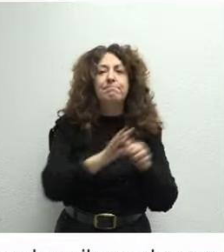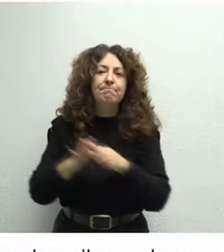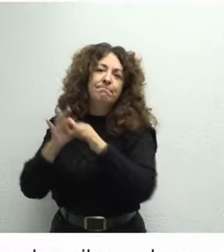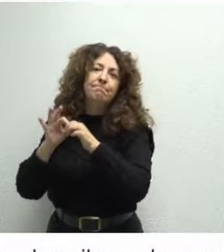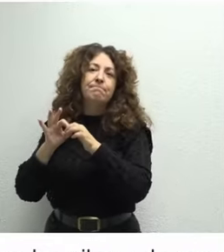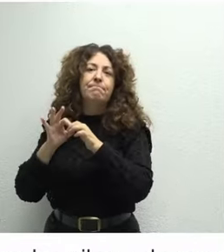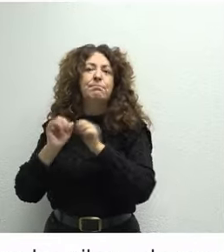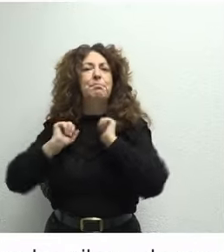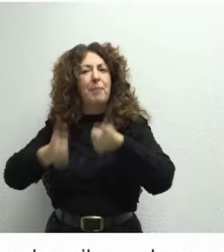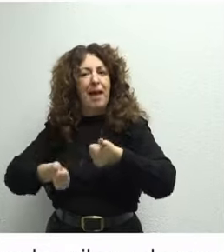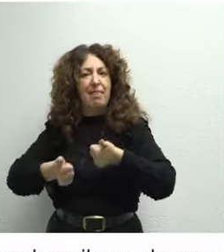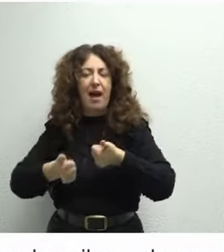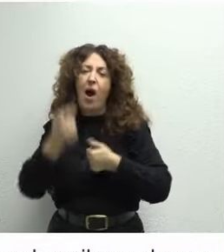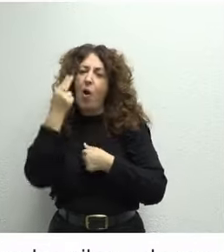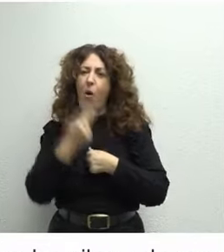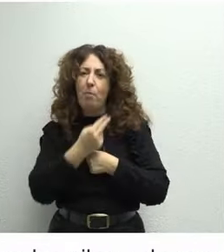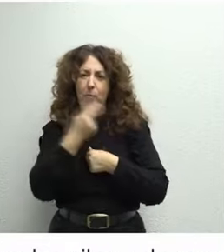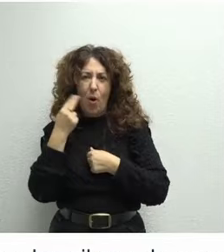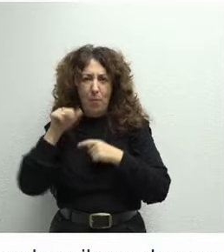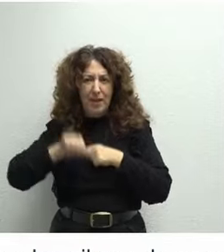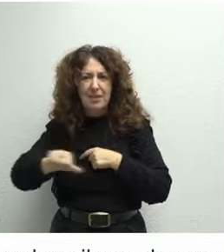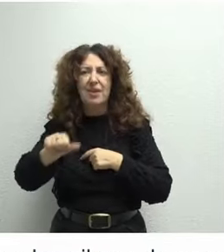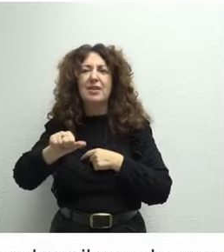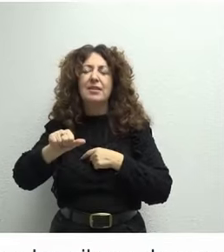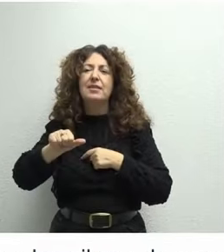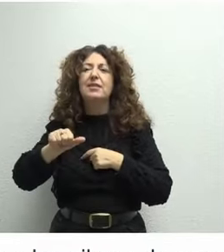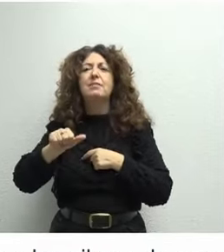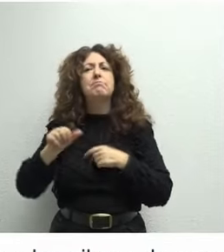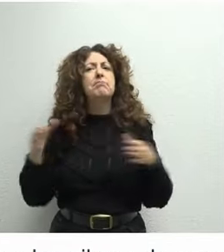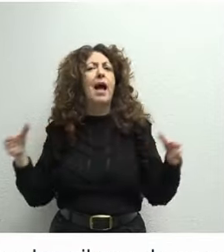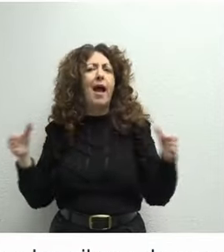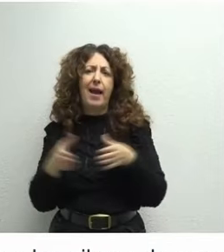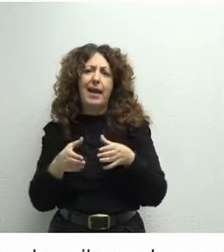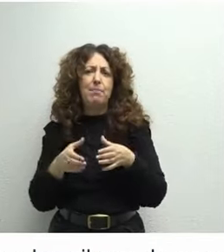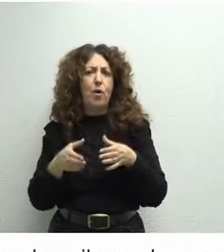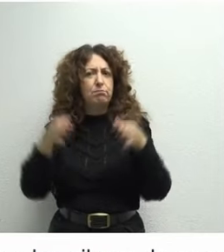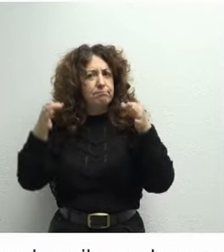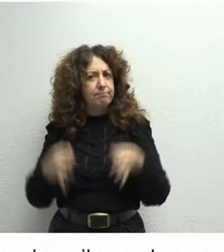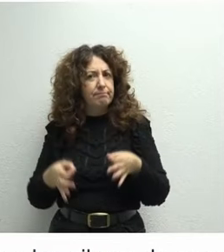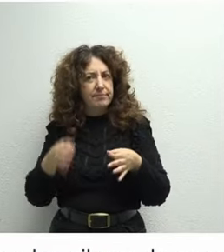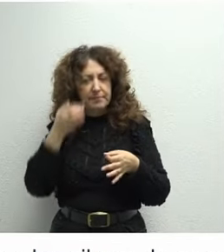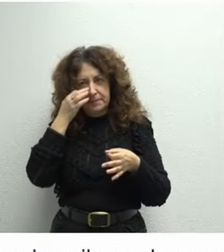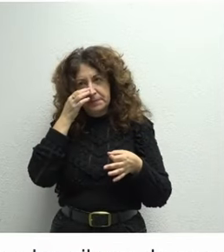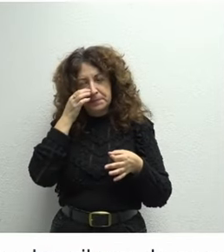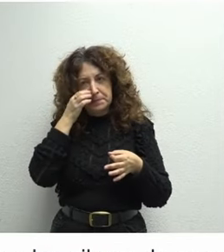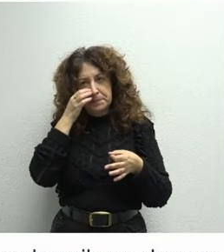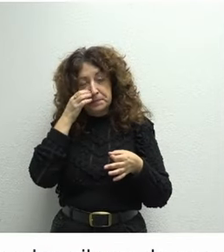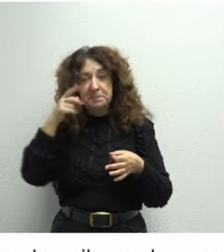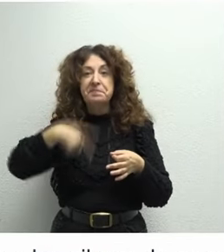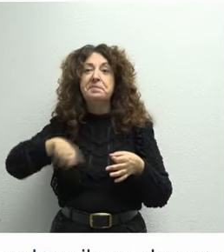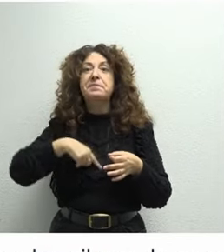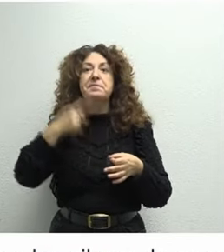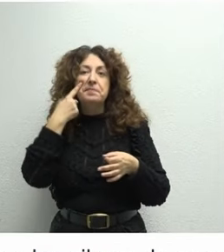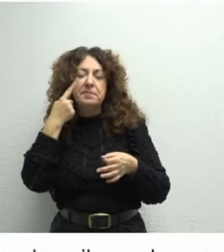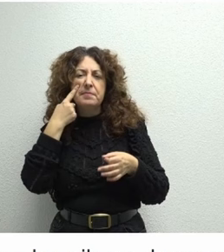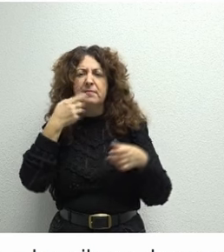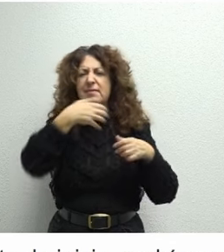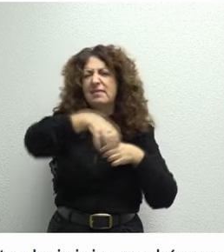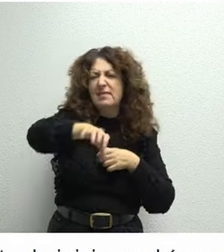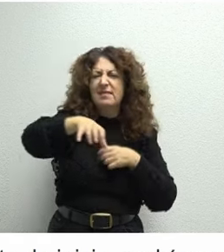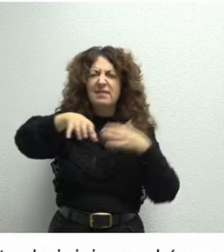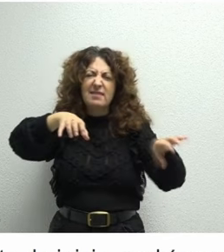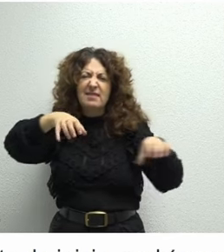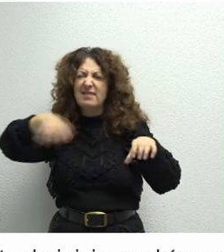compromisos eh ahí ya nos establecimos como equipo entendíamos que trabajando como compartimentos estanco no